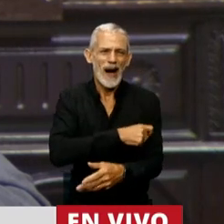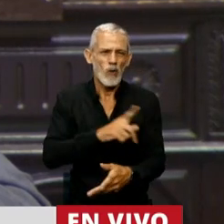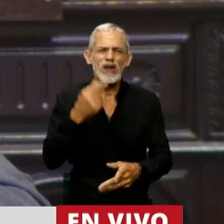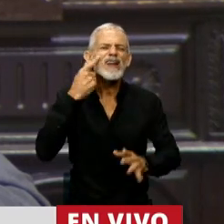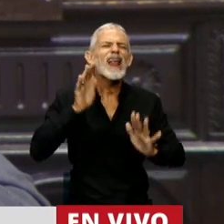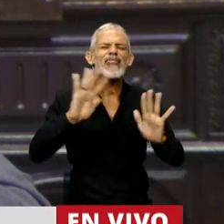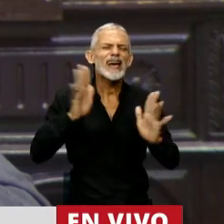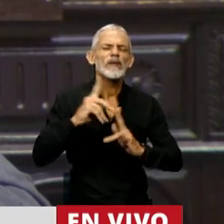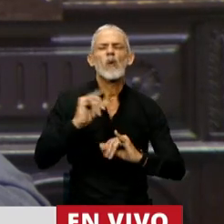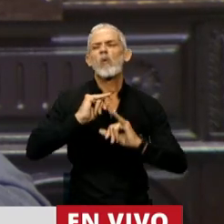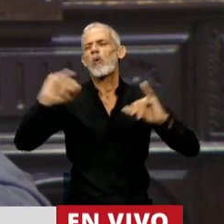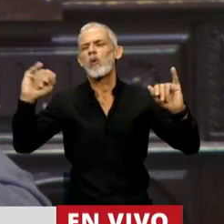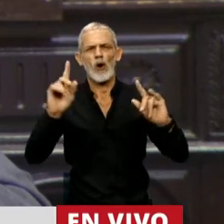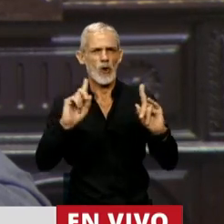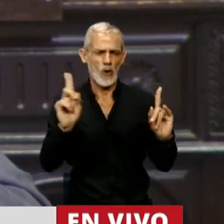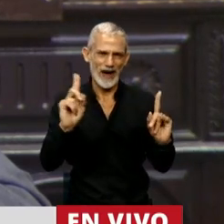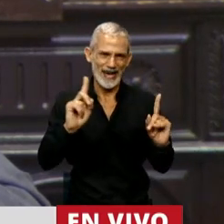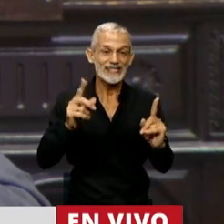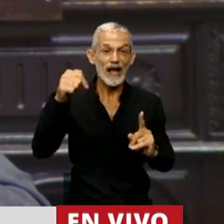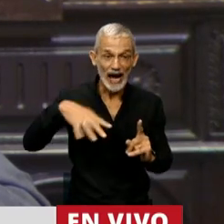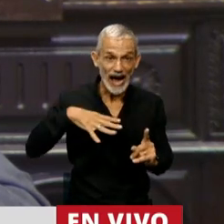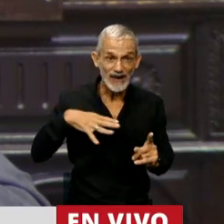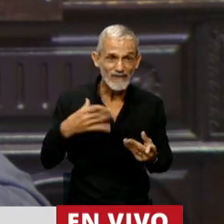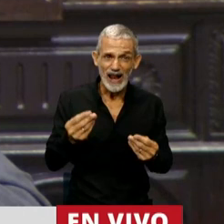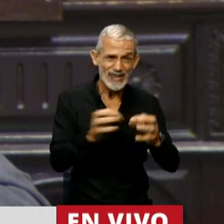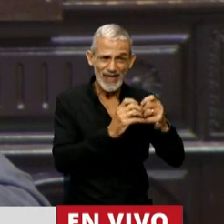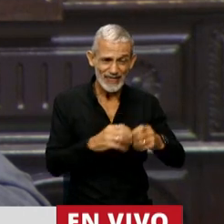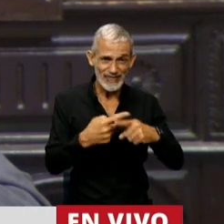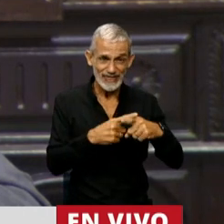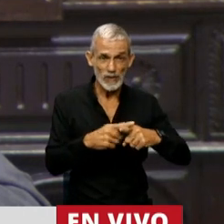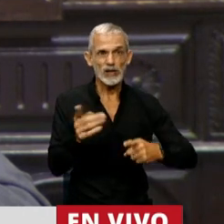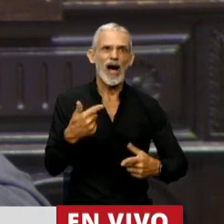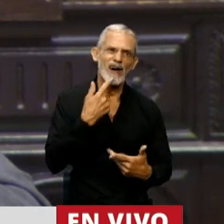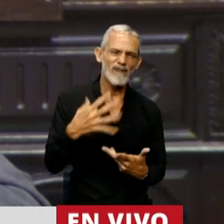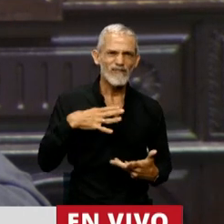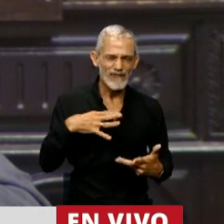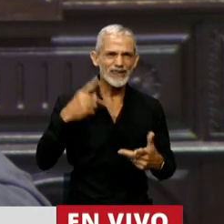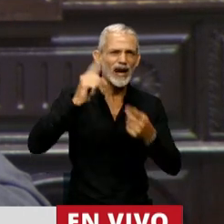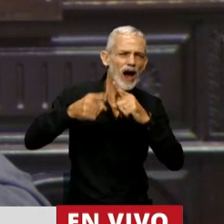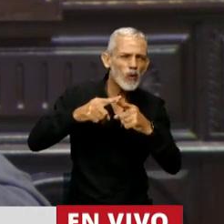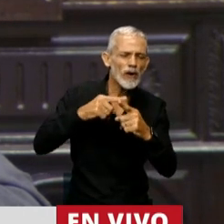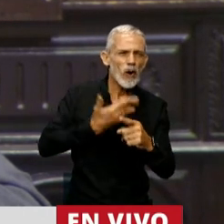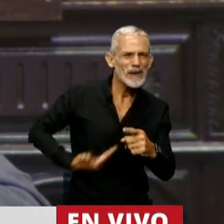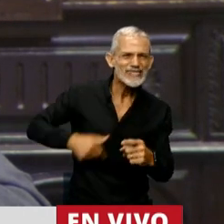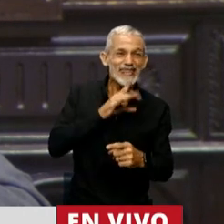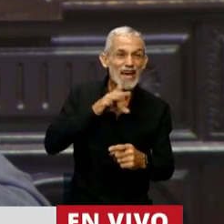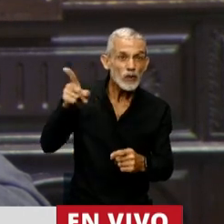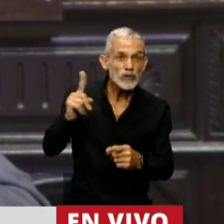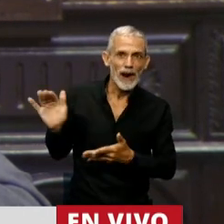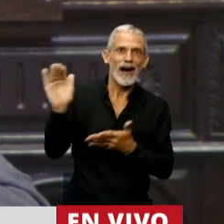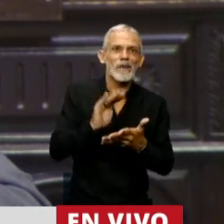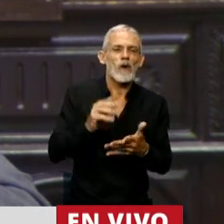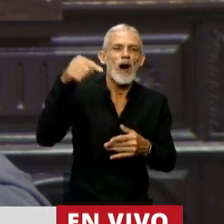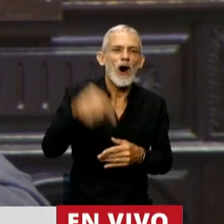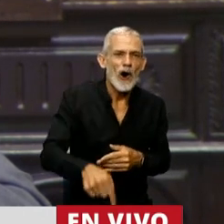ver con el marketing, presidente. Porque lo que falta en este debate es que digan que nos pusimos de acuerdo con Putin para que las vacunas llegaran hoy